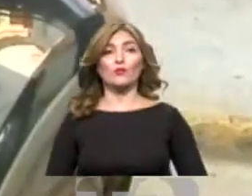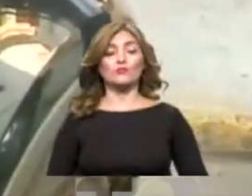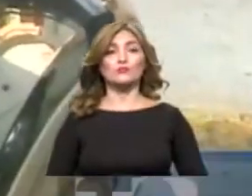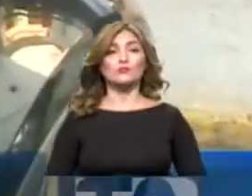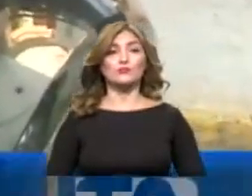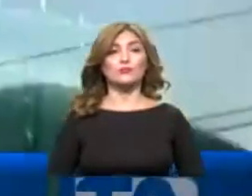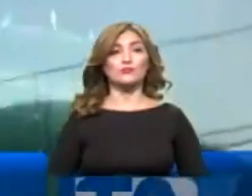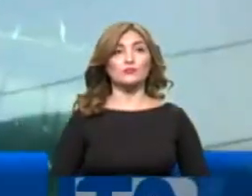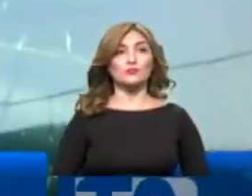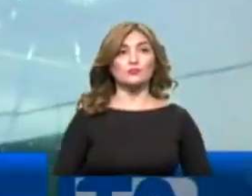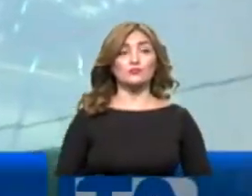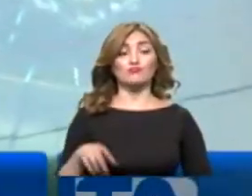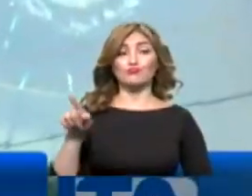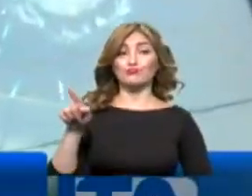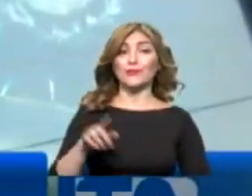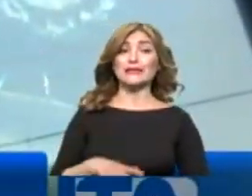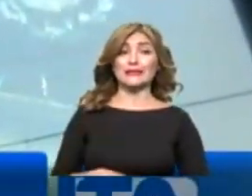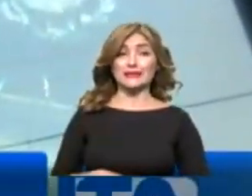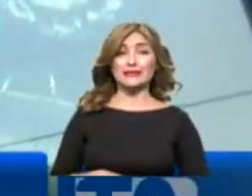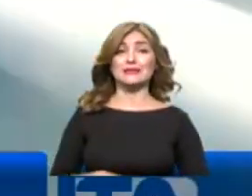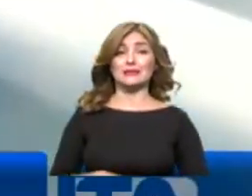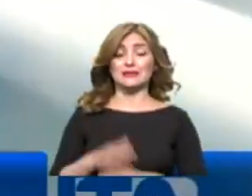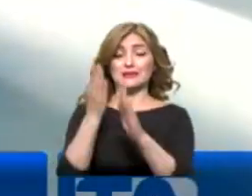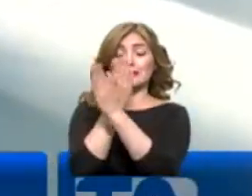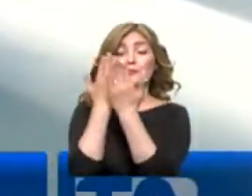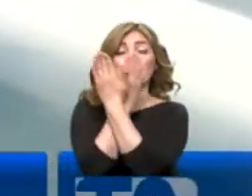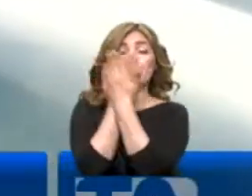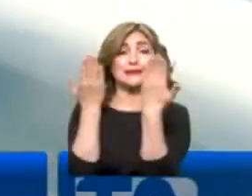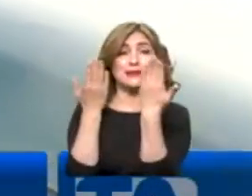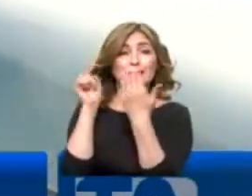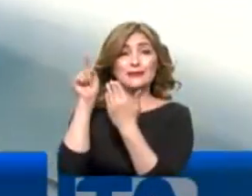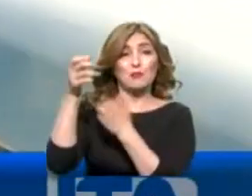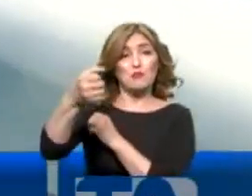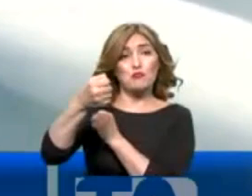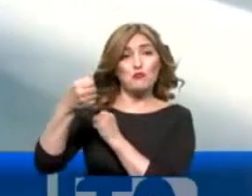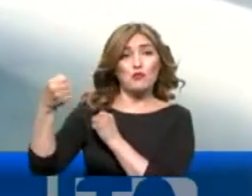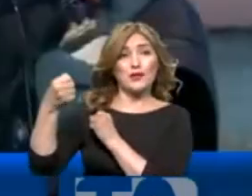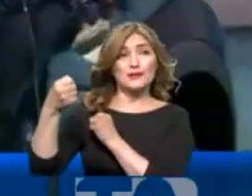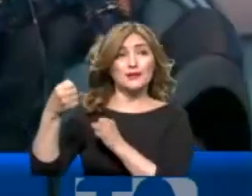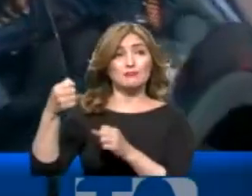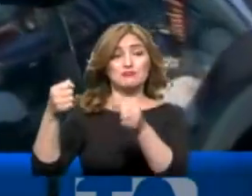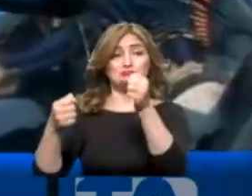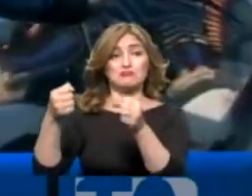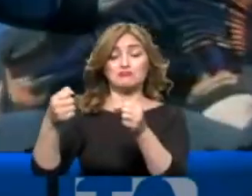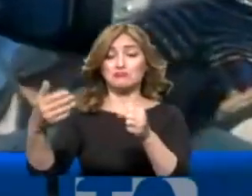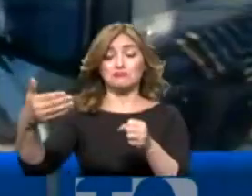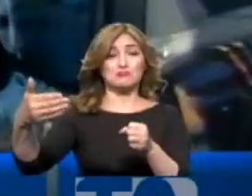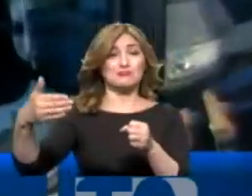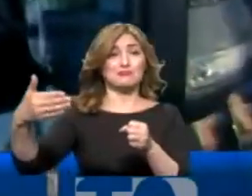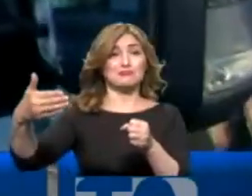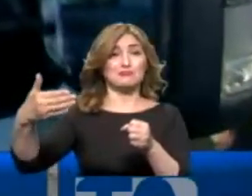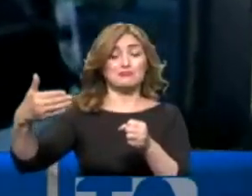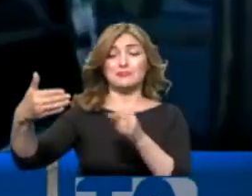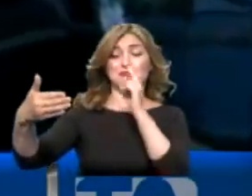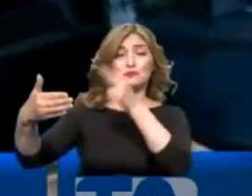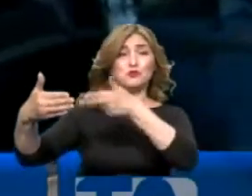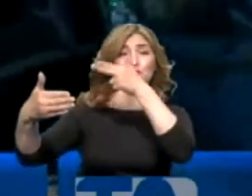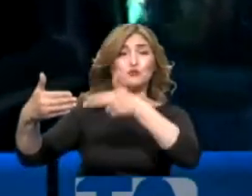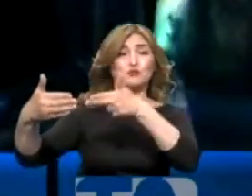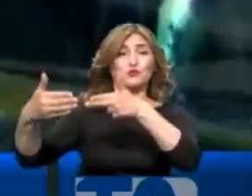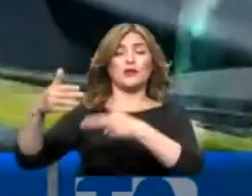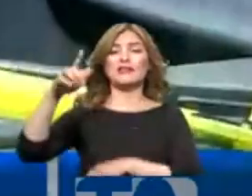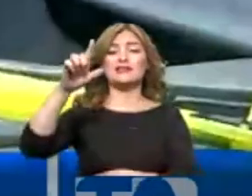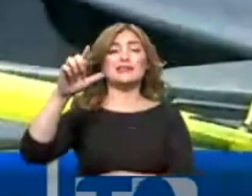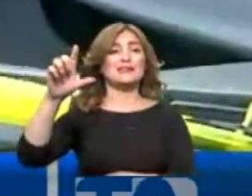Los orificios de los proyectiles en la ventana, en la puerta y en el retrovisor del carro en el que viajaba evidencia el atentado que sufrió el abogado